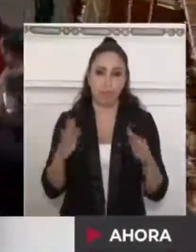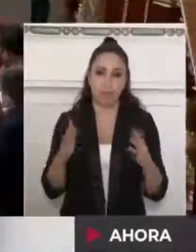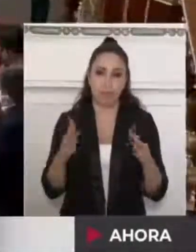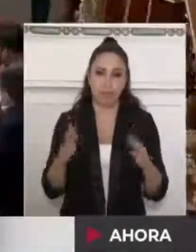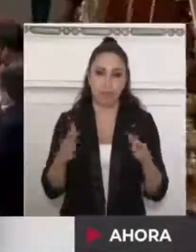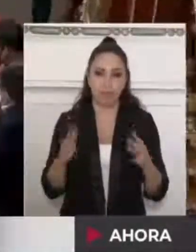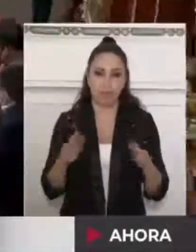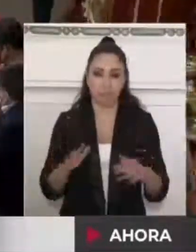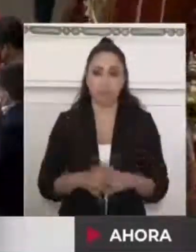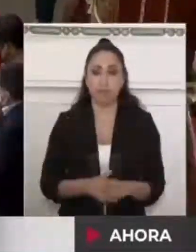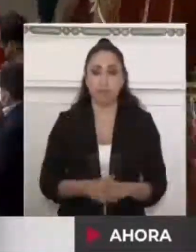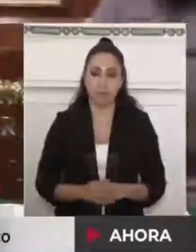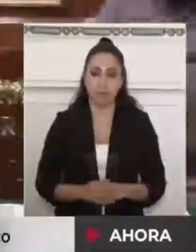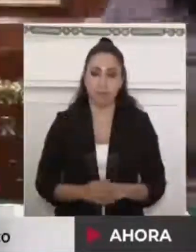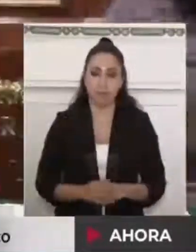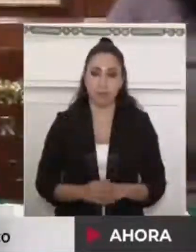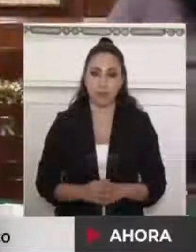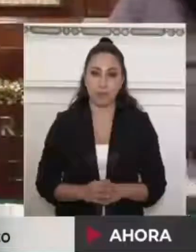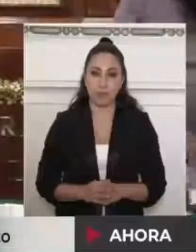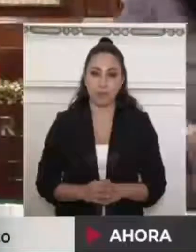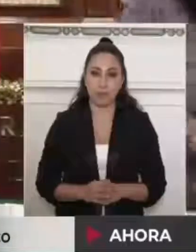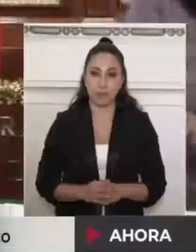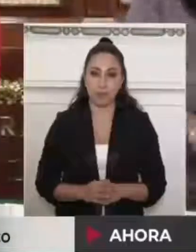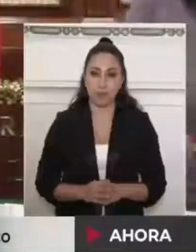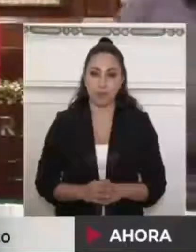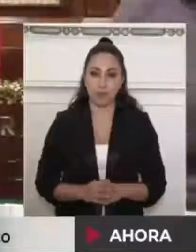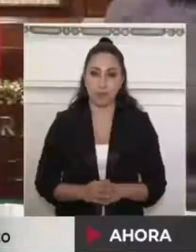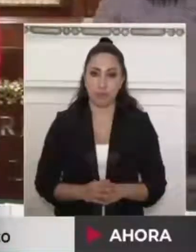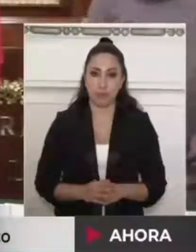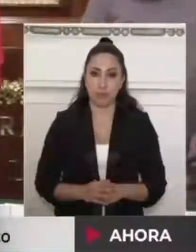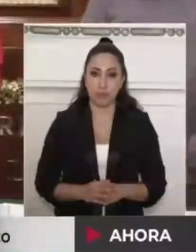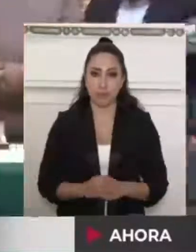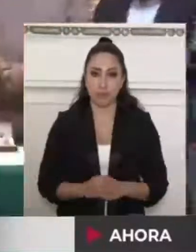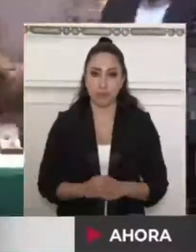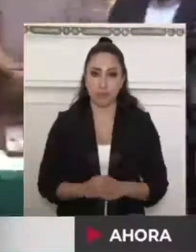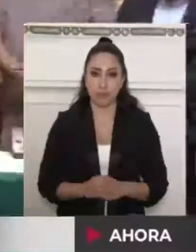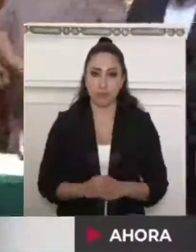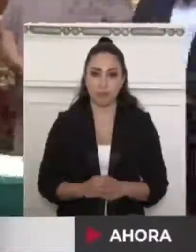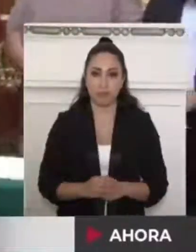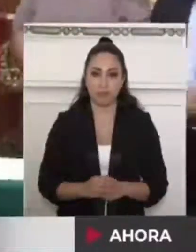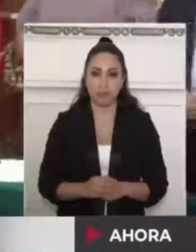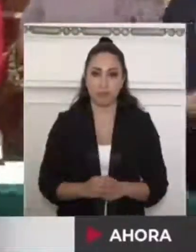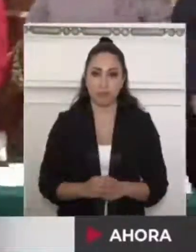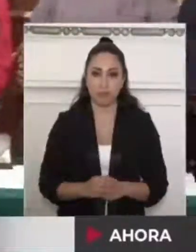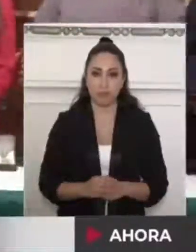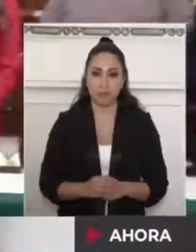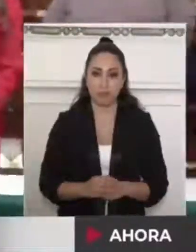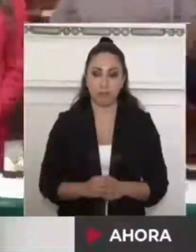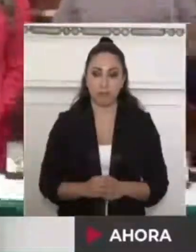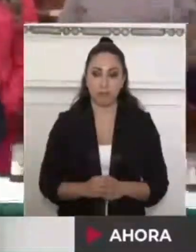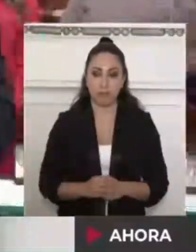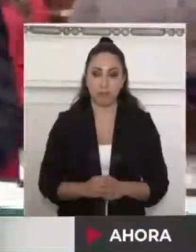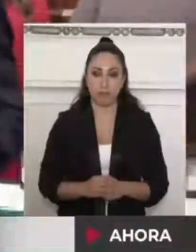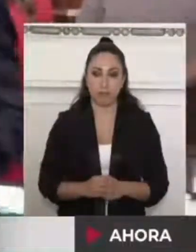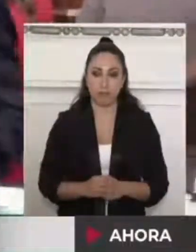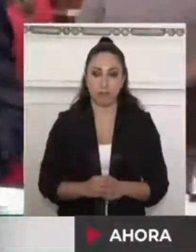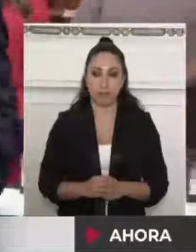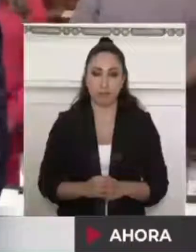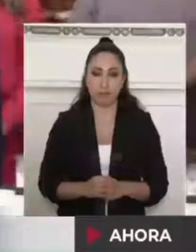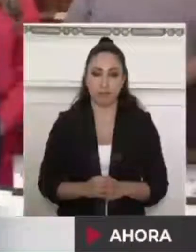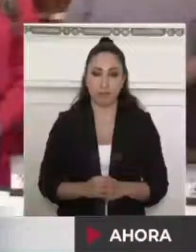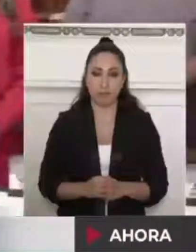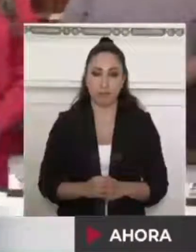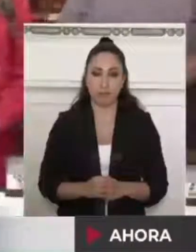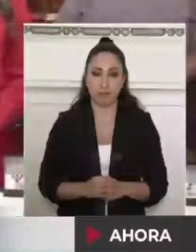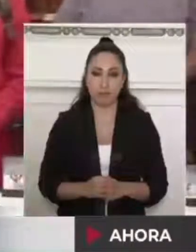Irata, pionero de la protección civil en el sector privado, a Radio Epicentro AC, al maestro Óscar Ruiz Vargas de la